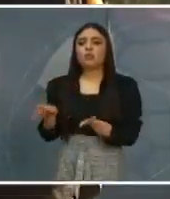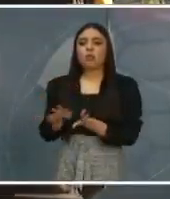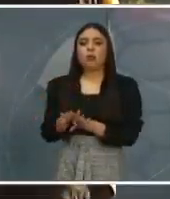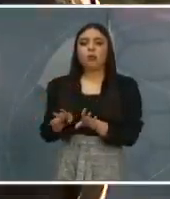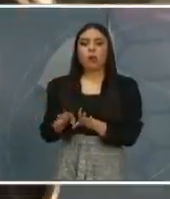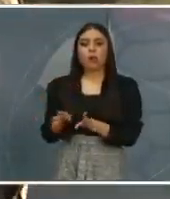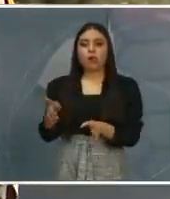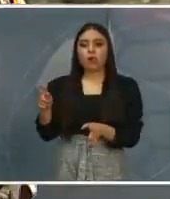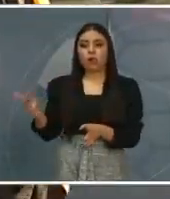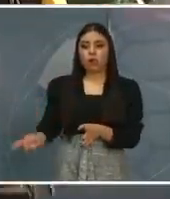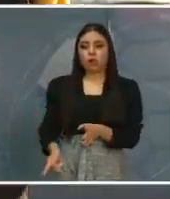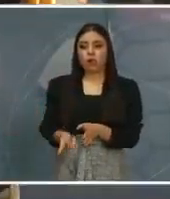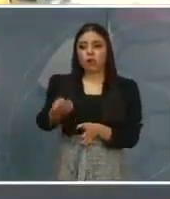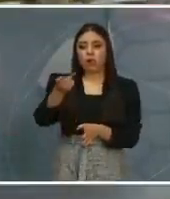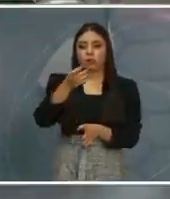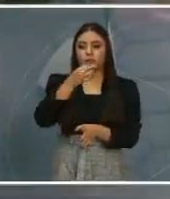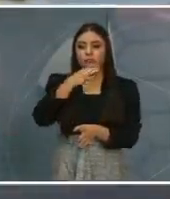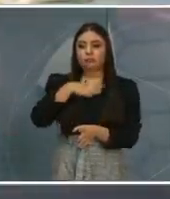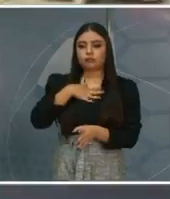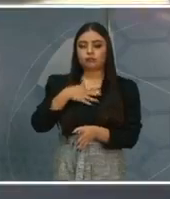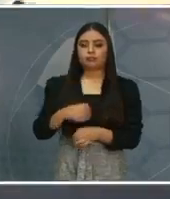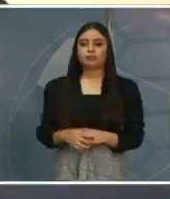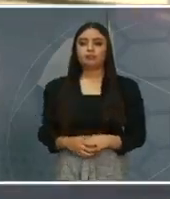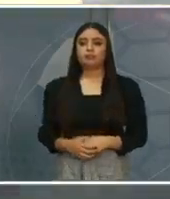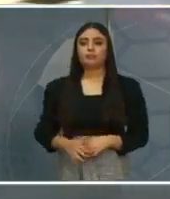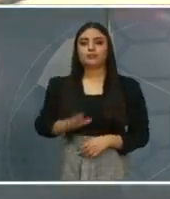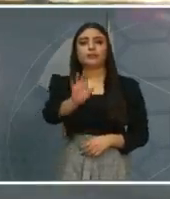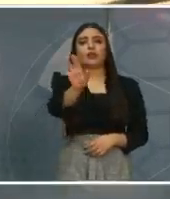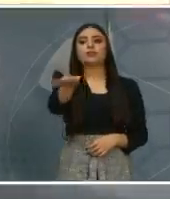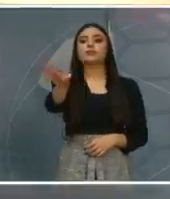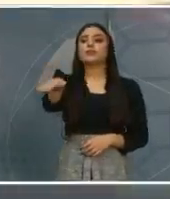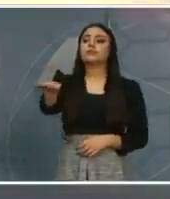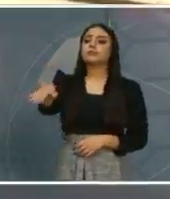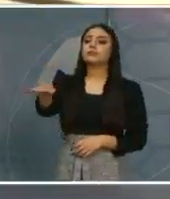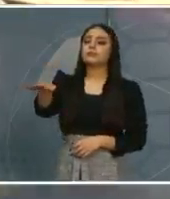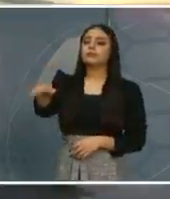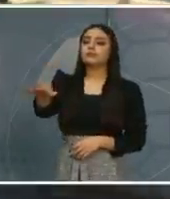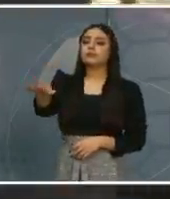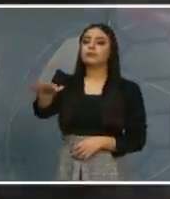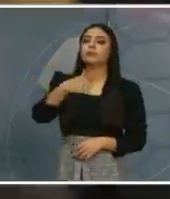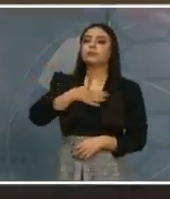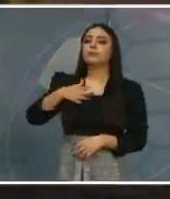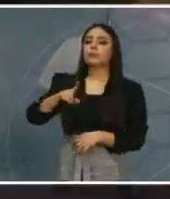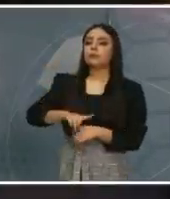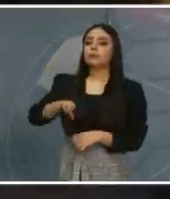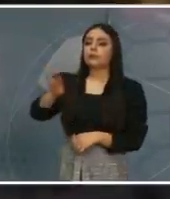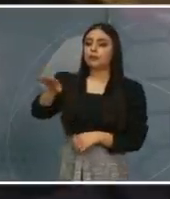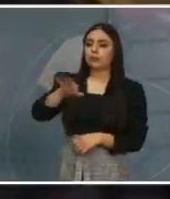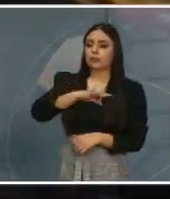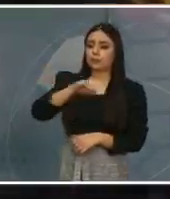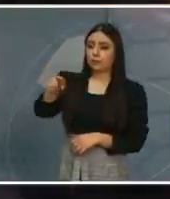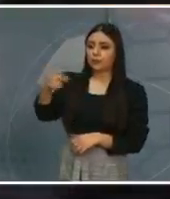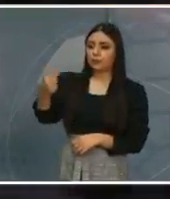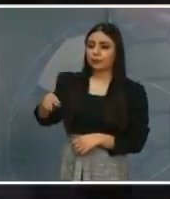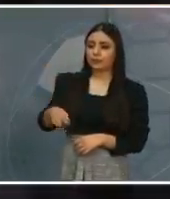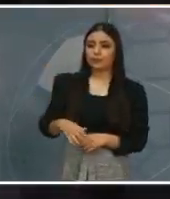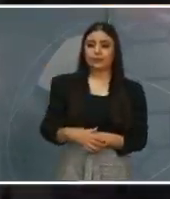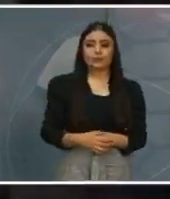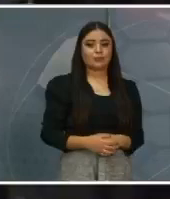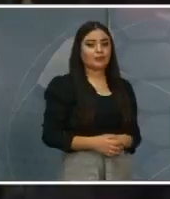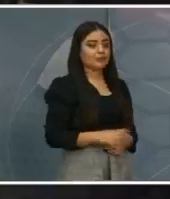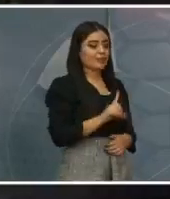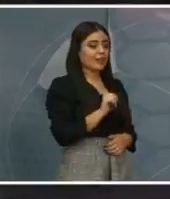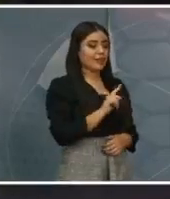al tanto. Muy buenos días, caballero. ¿Lo molesto? De nuevo, me cuenta con su nombre, por favor. Ya se lo había dicho, pues,